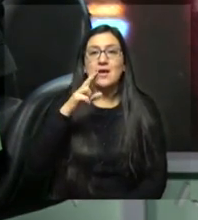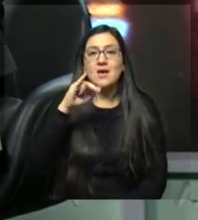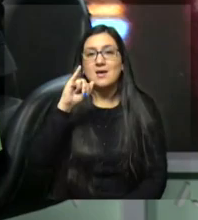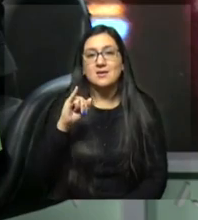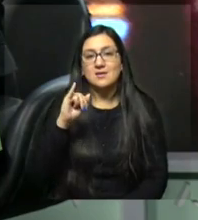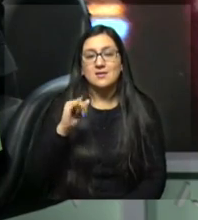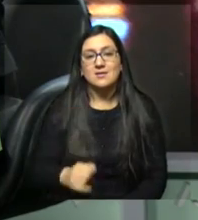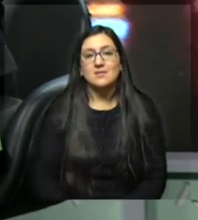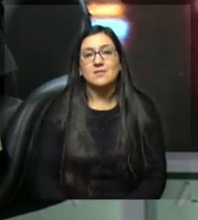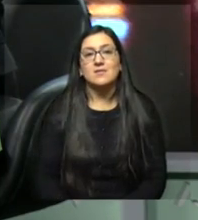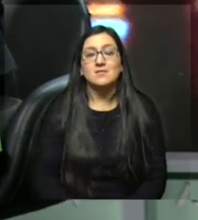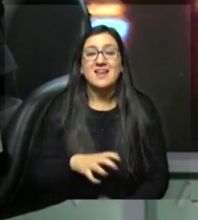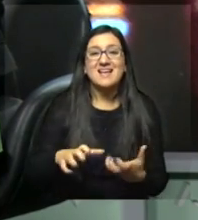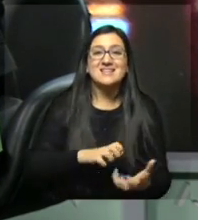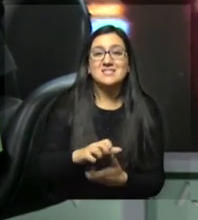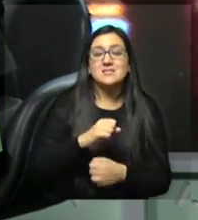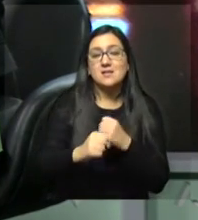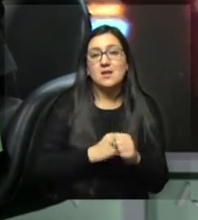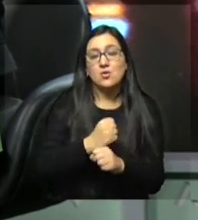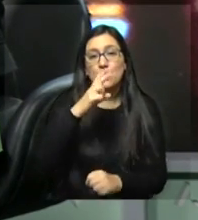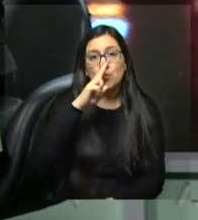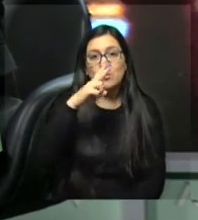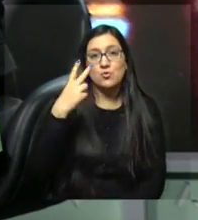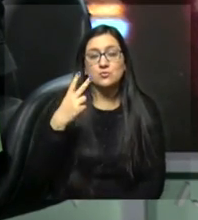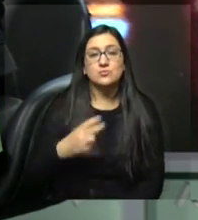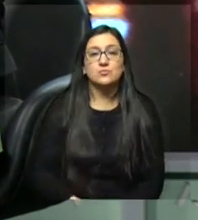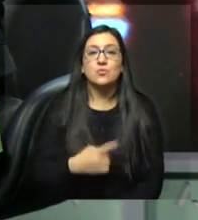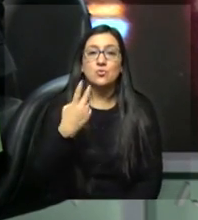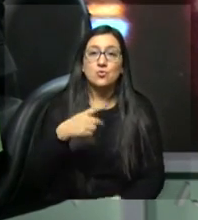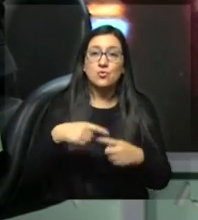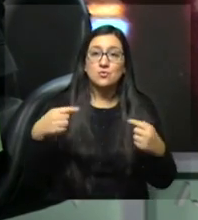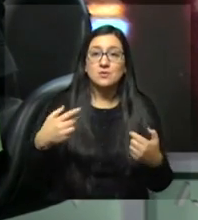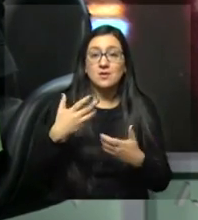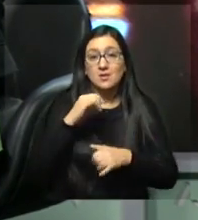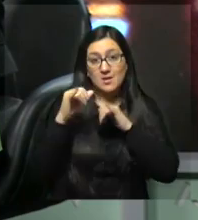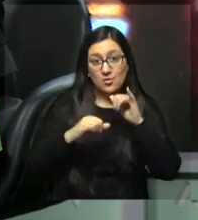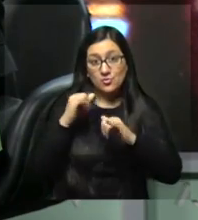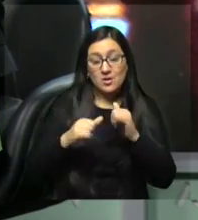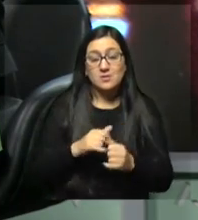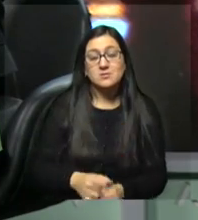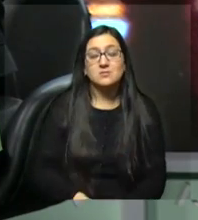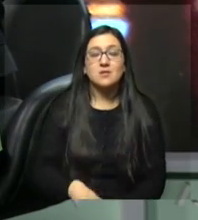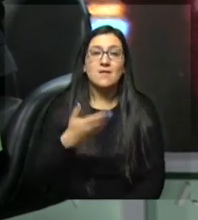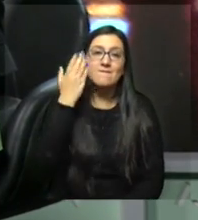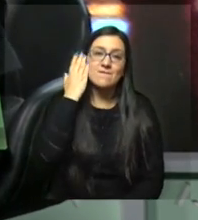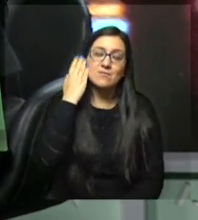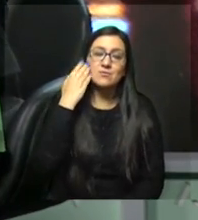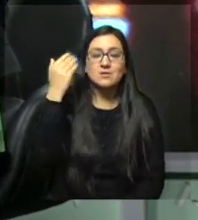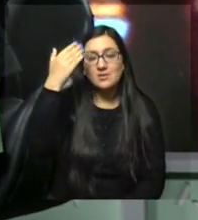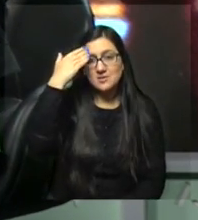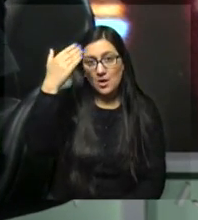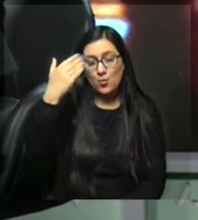pasaje en la crisis del 2002. Dos cosas que quería comentarles también, comentarios de Facebook de, bueno, además de los saludos,